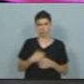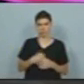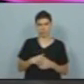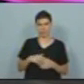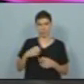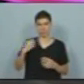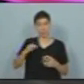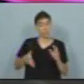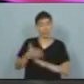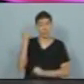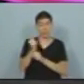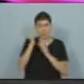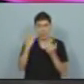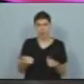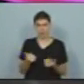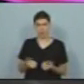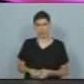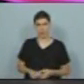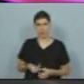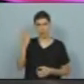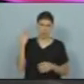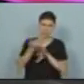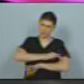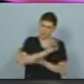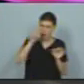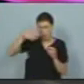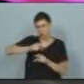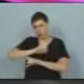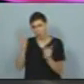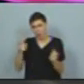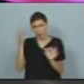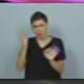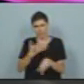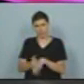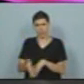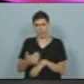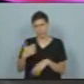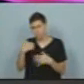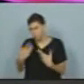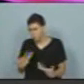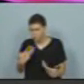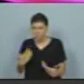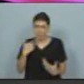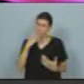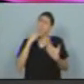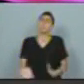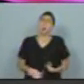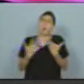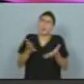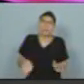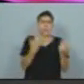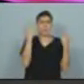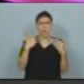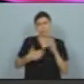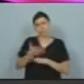ya, ya! Ayer no fuiste, hoy tampoco, vas a llegar tarde. ¿Qué me importa si está cansado?